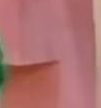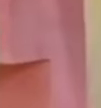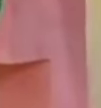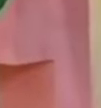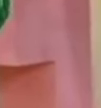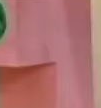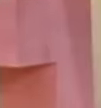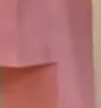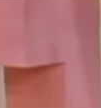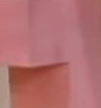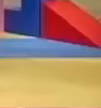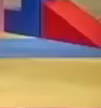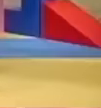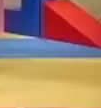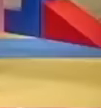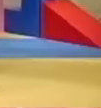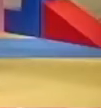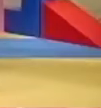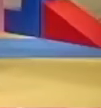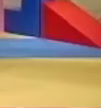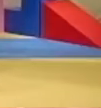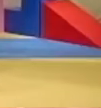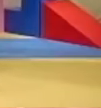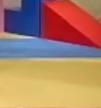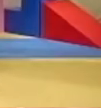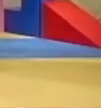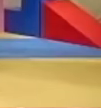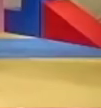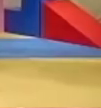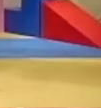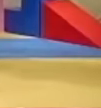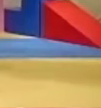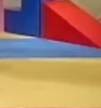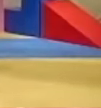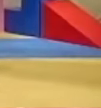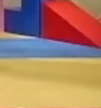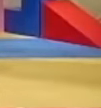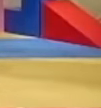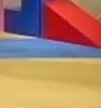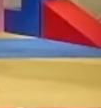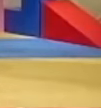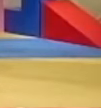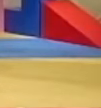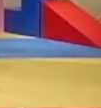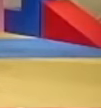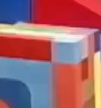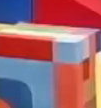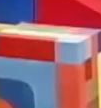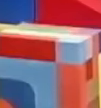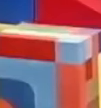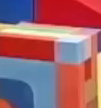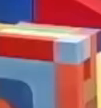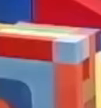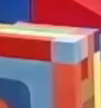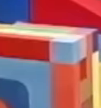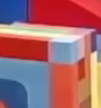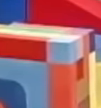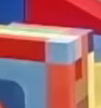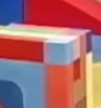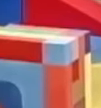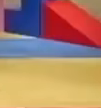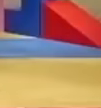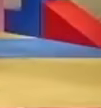reba-reba? ¿Al pon? ¿Al parche? ¡Ay! ¡A una carrera de